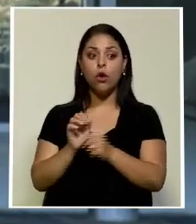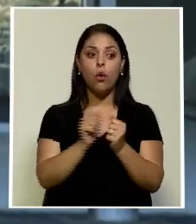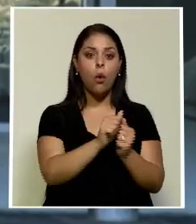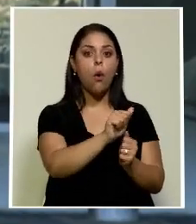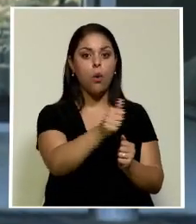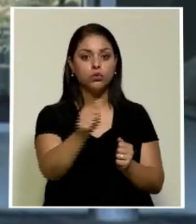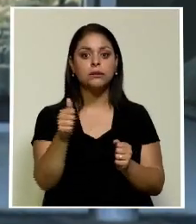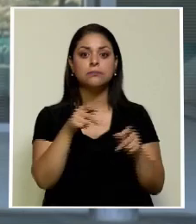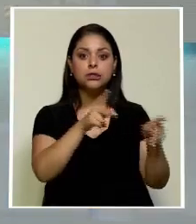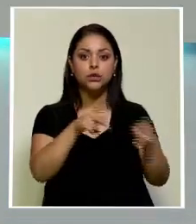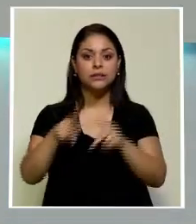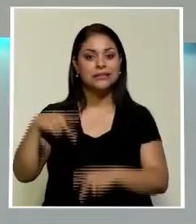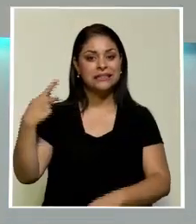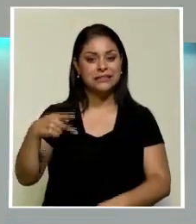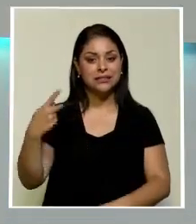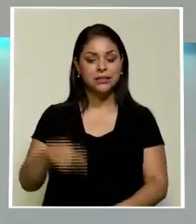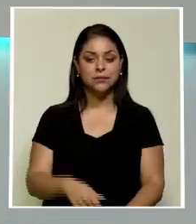riesgo.